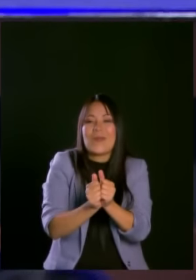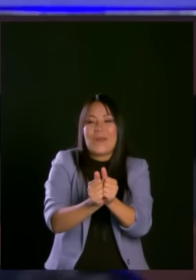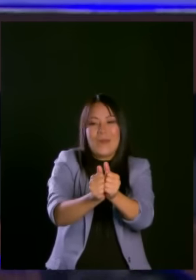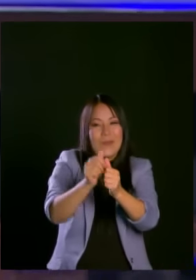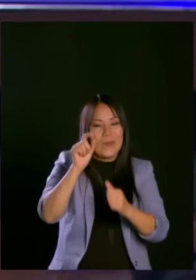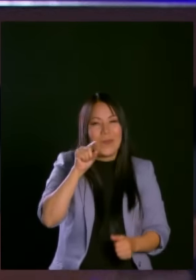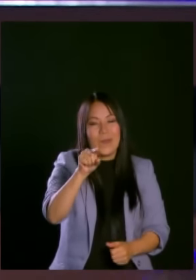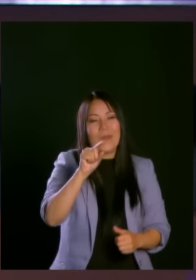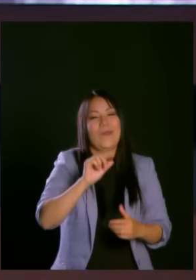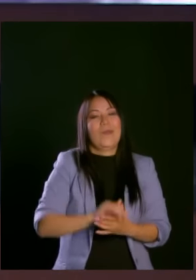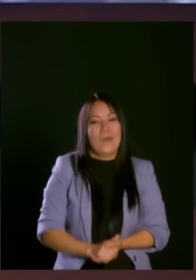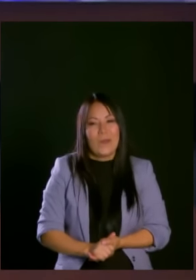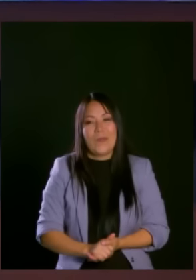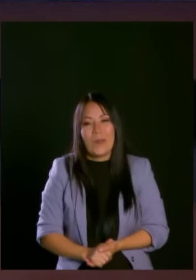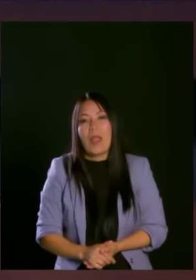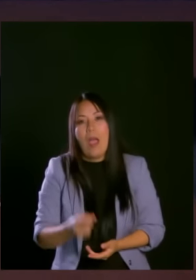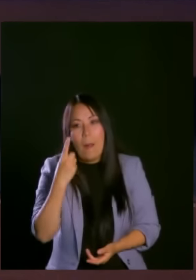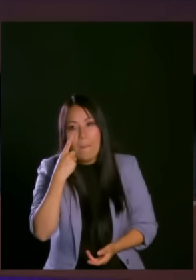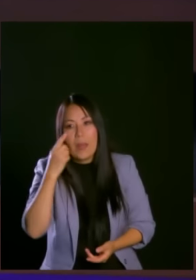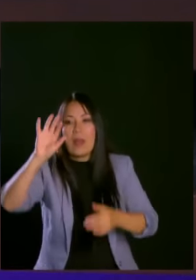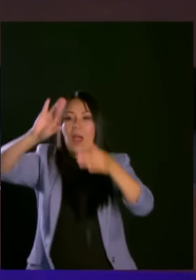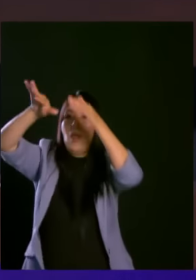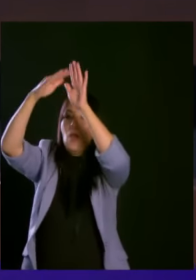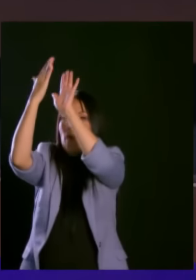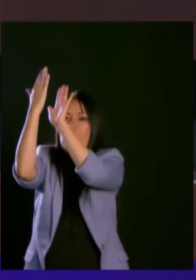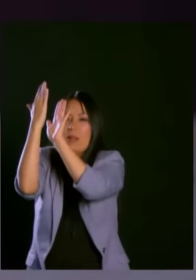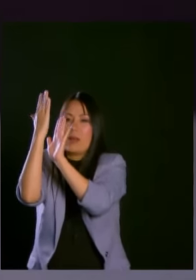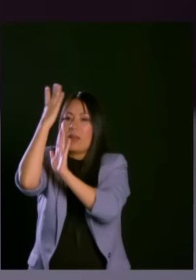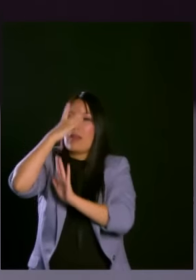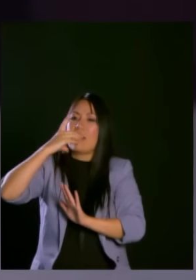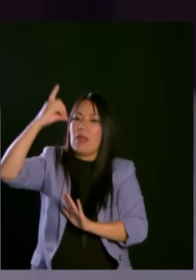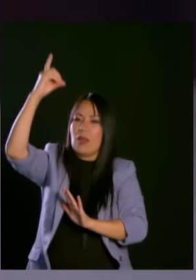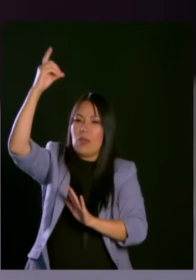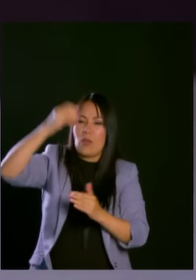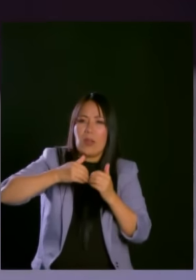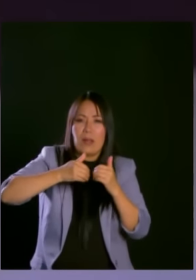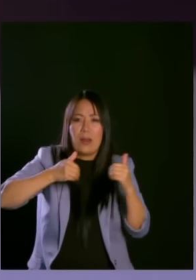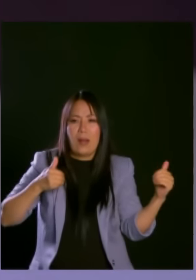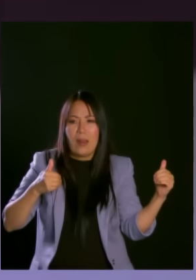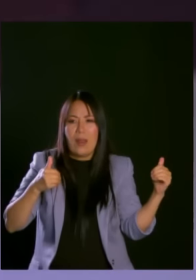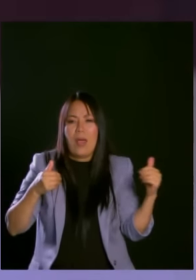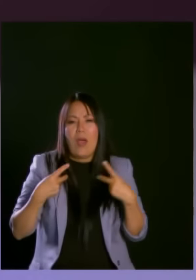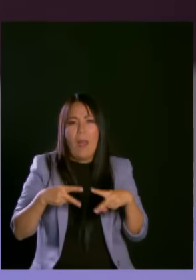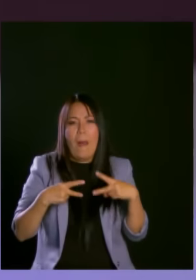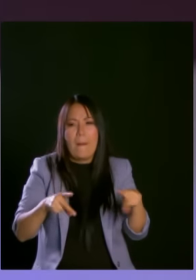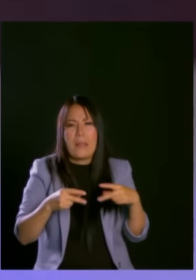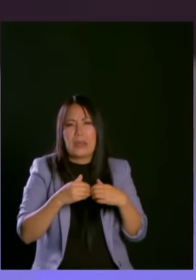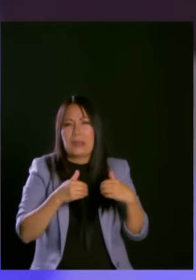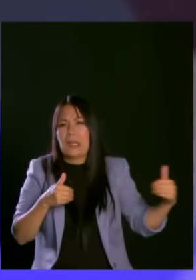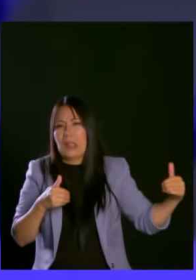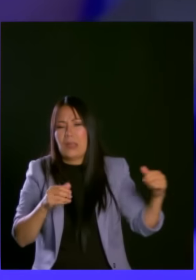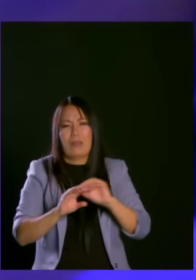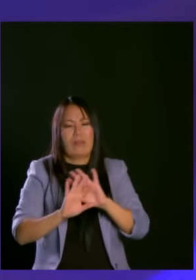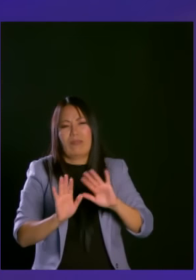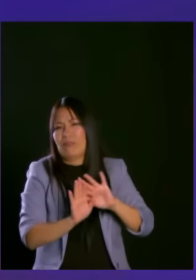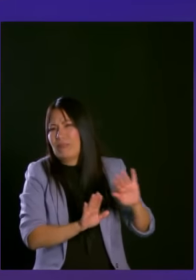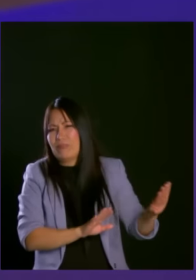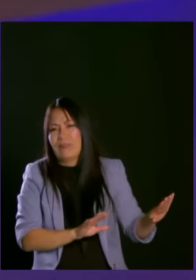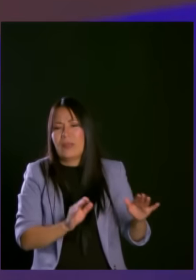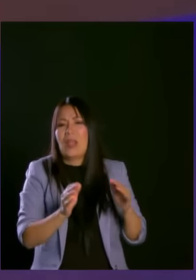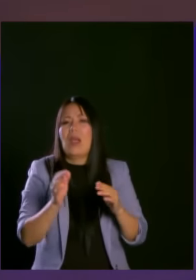Si no vas a tener la presencia de Dios en ese negocio, no te metas. Si la presencia de Dios no va a estar en esa